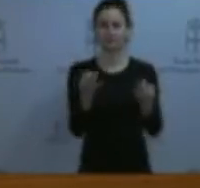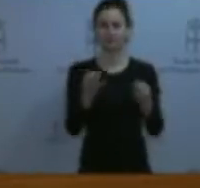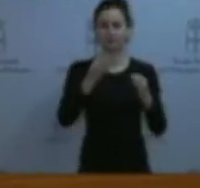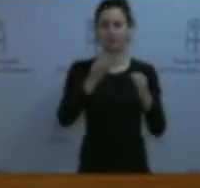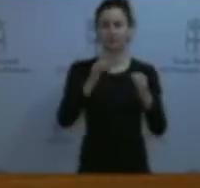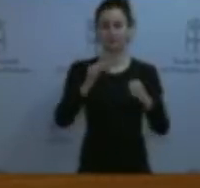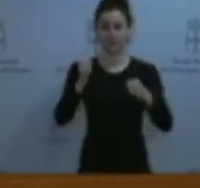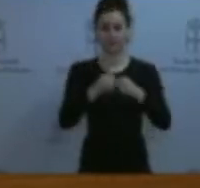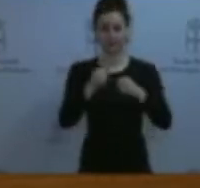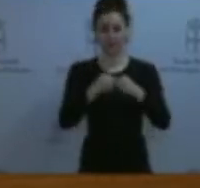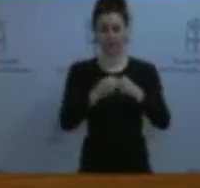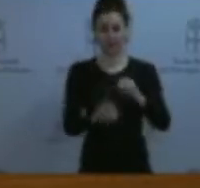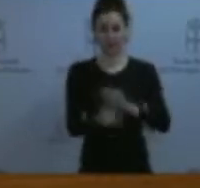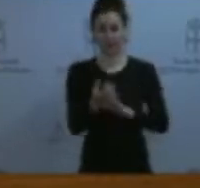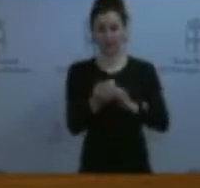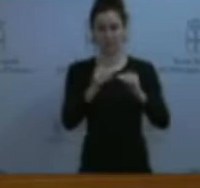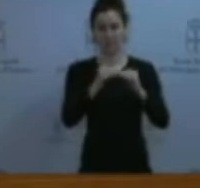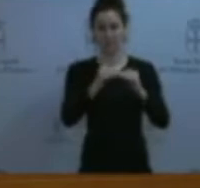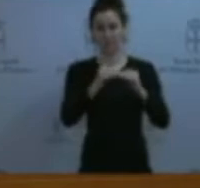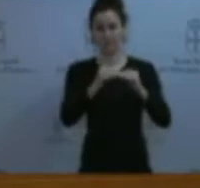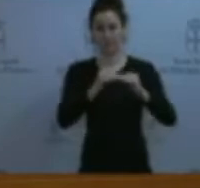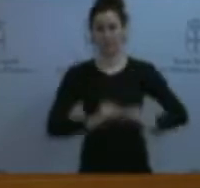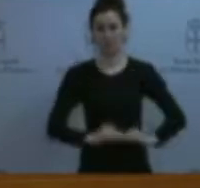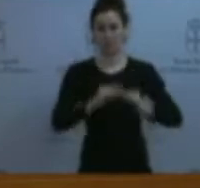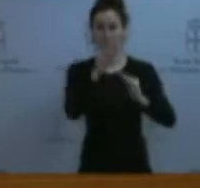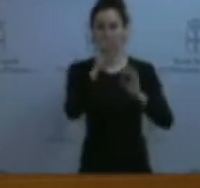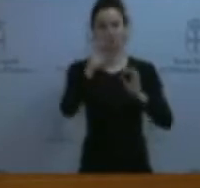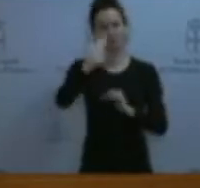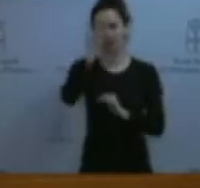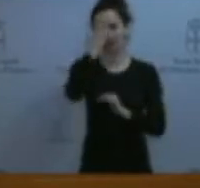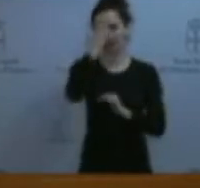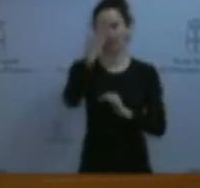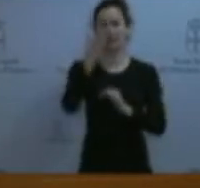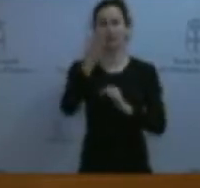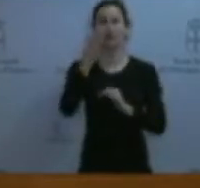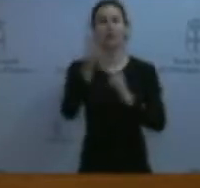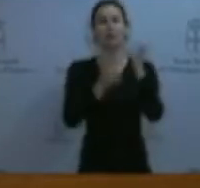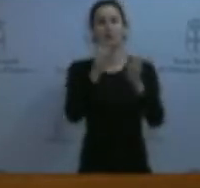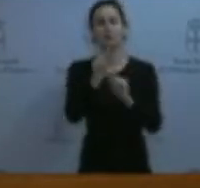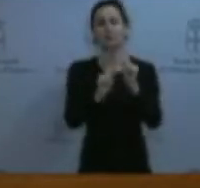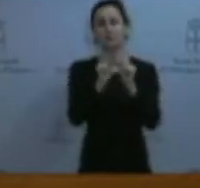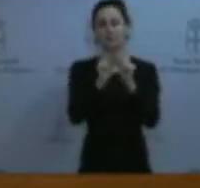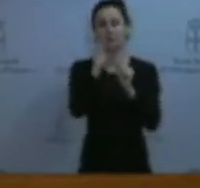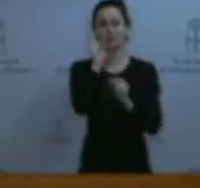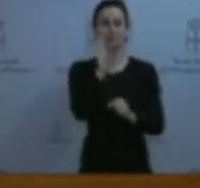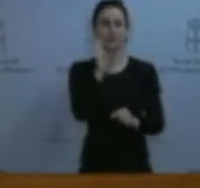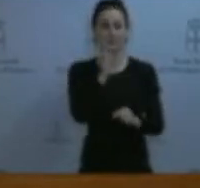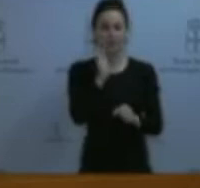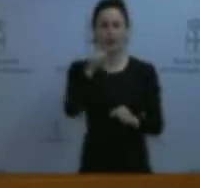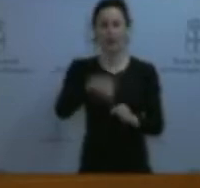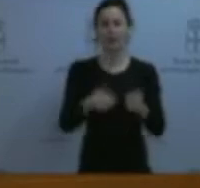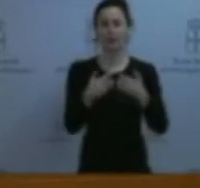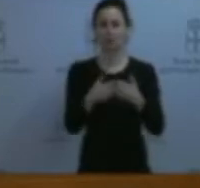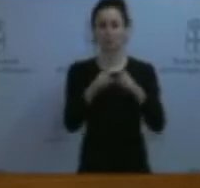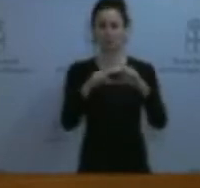producción metálica, principal actividad contaminante de la industria asturiana. Y eso es, señorías, lo